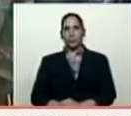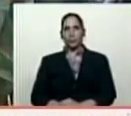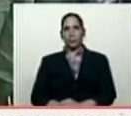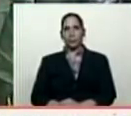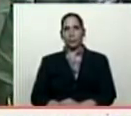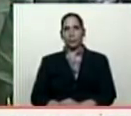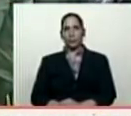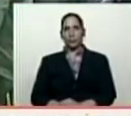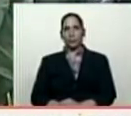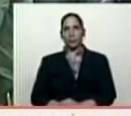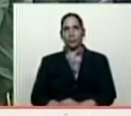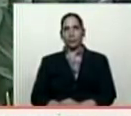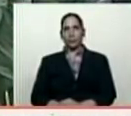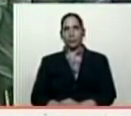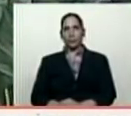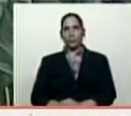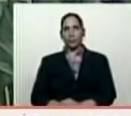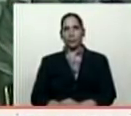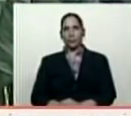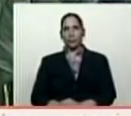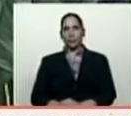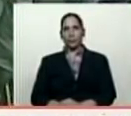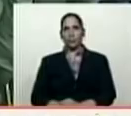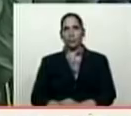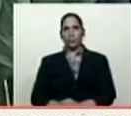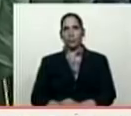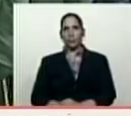No tengo... sigue la sesión.